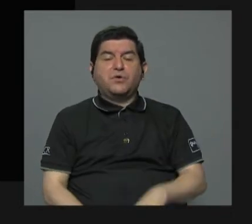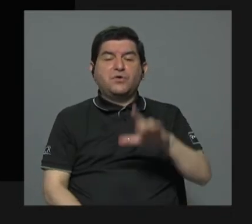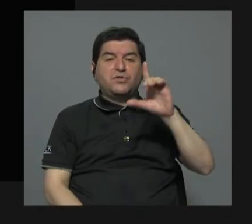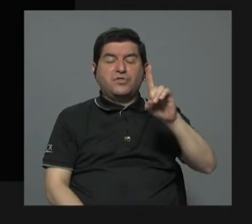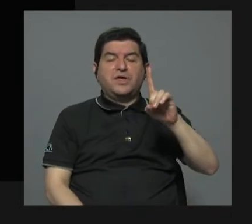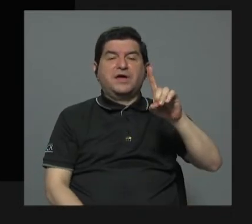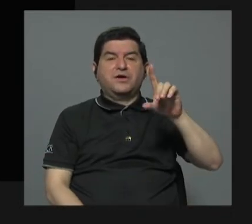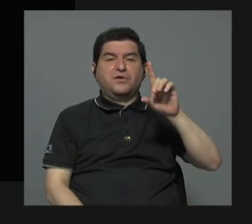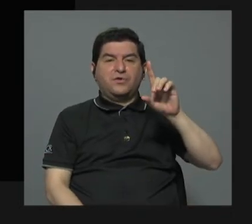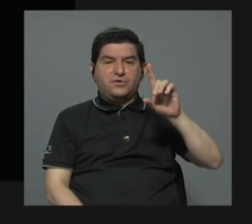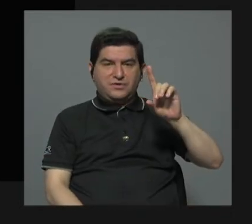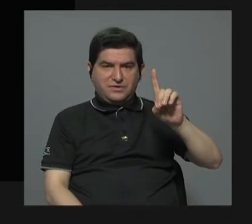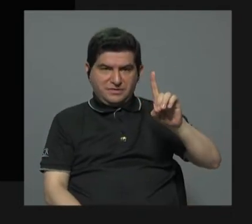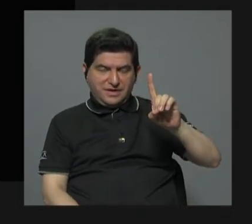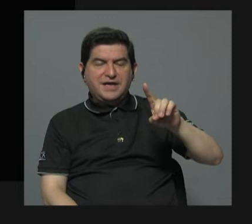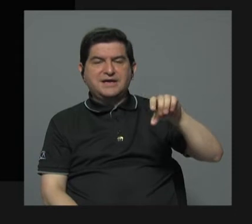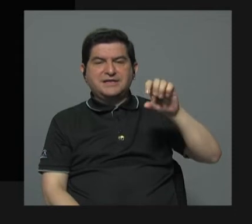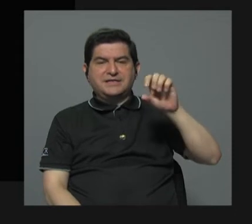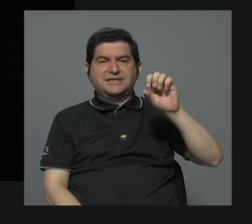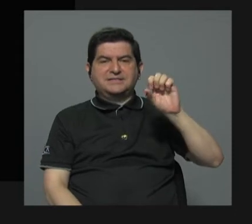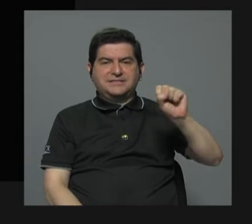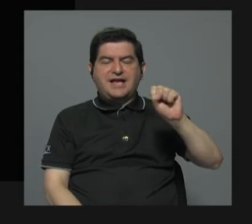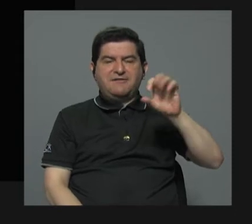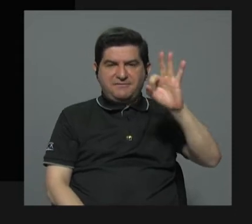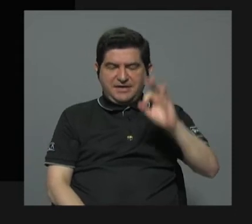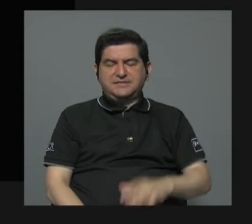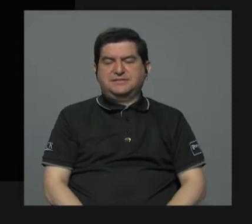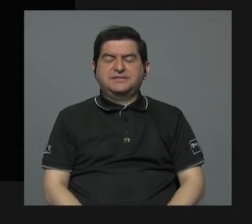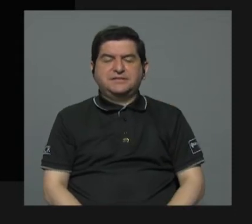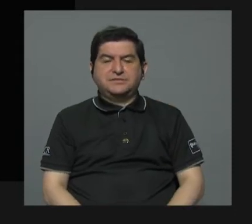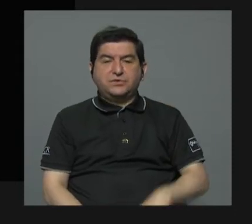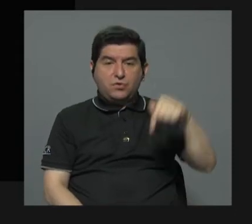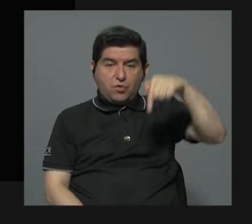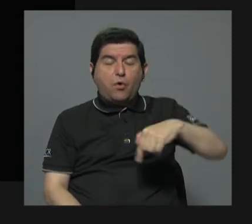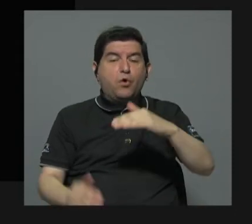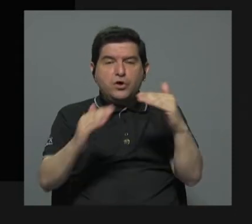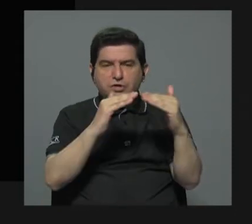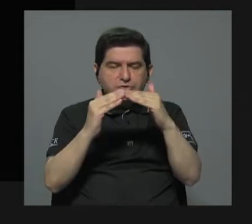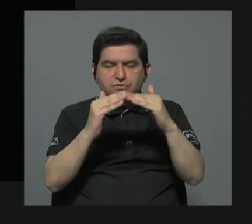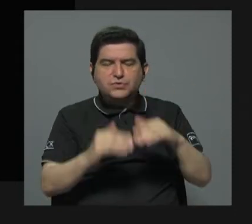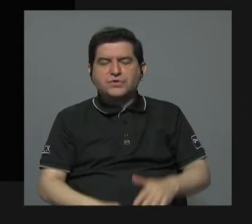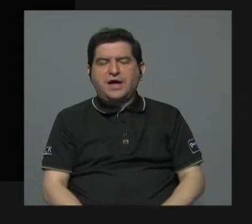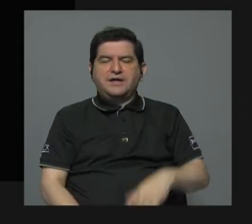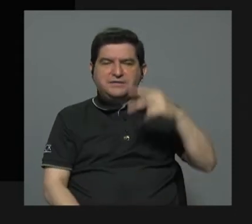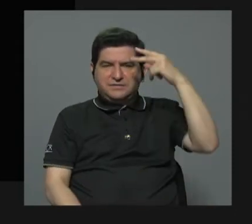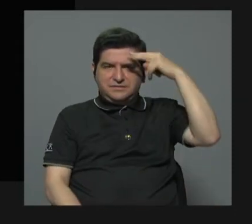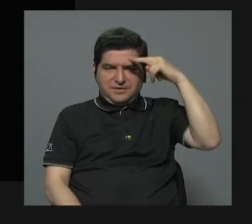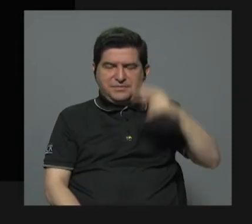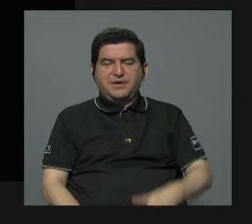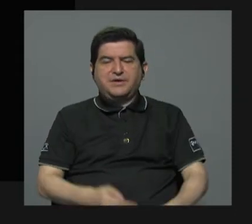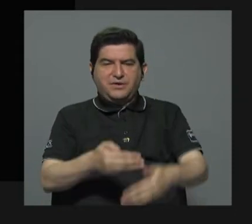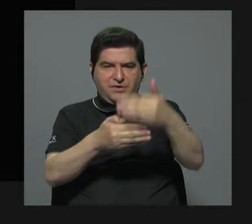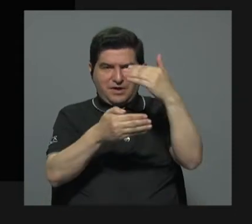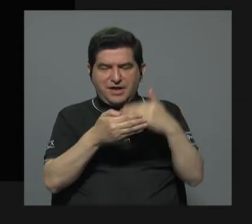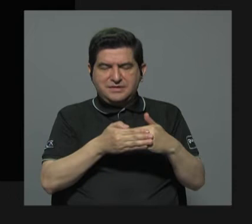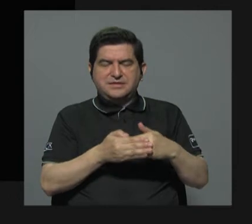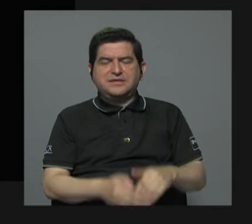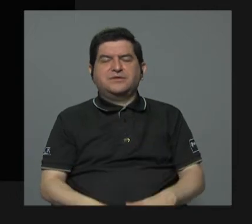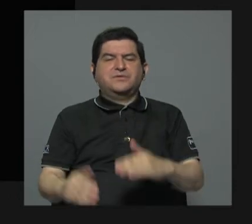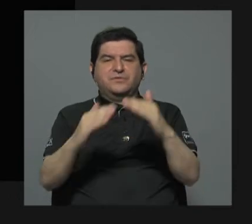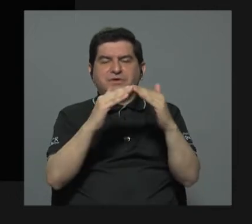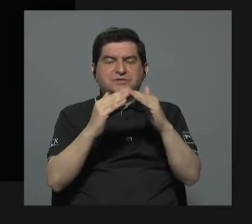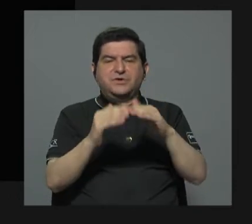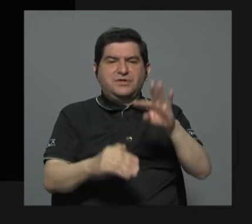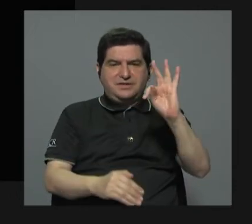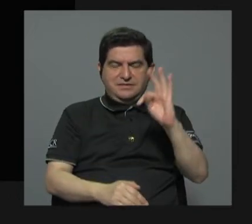Francisco Tehuesquipitzin, gobernador indígena de lo que hoy es la Ciudad de México, la antigua Tenochtitlan. Estamos